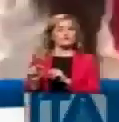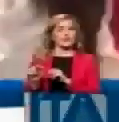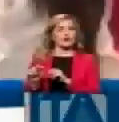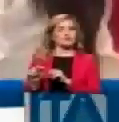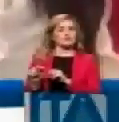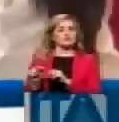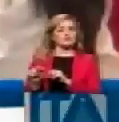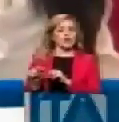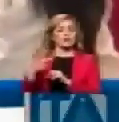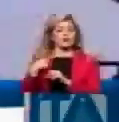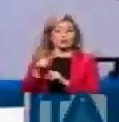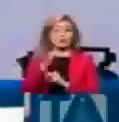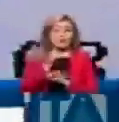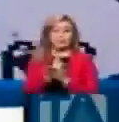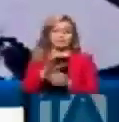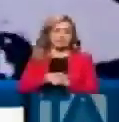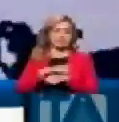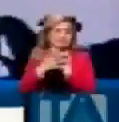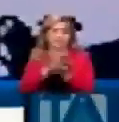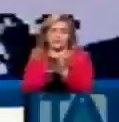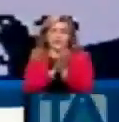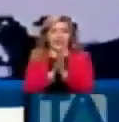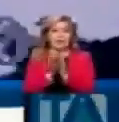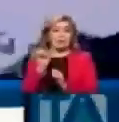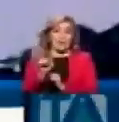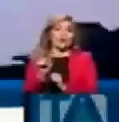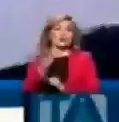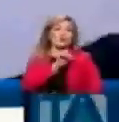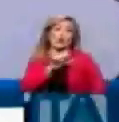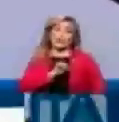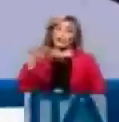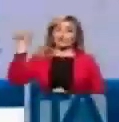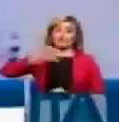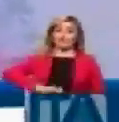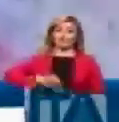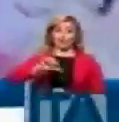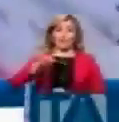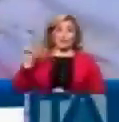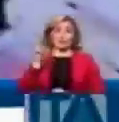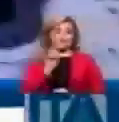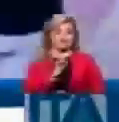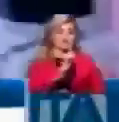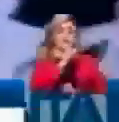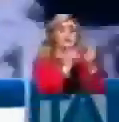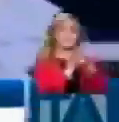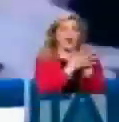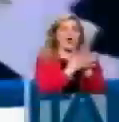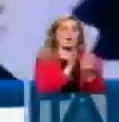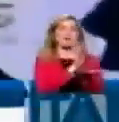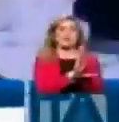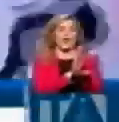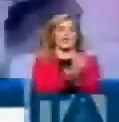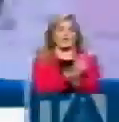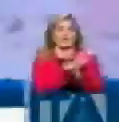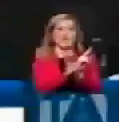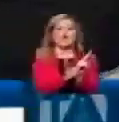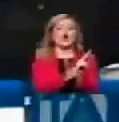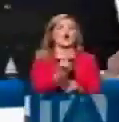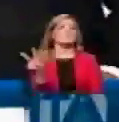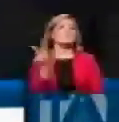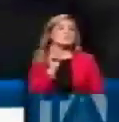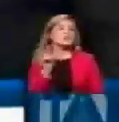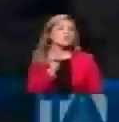que en 2018 visitó a la ex agente de inteligencia Diana Falcón, testigo protegida de fiscalía en el caso de plagio al